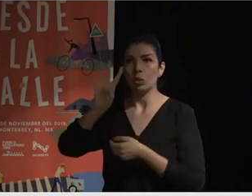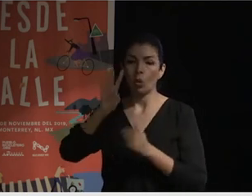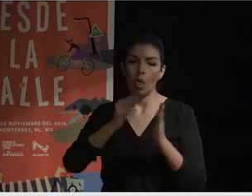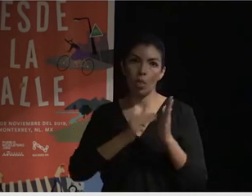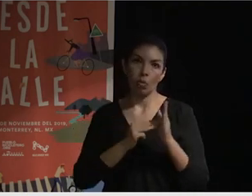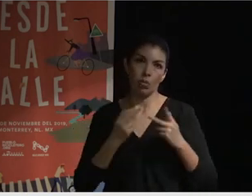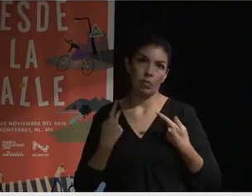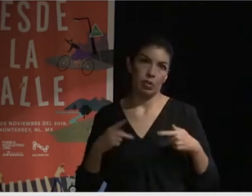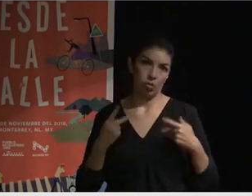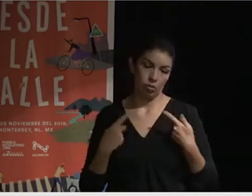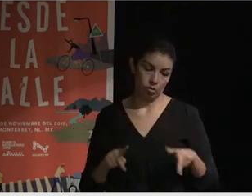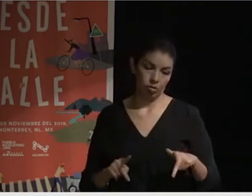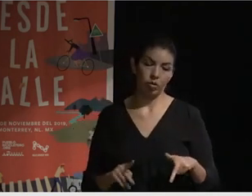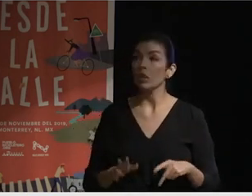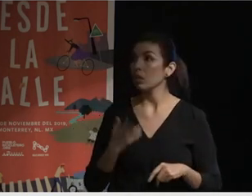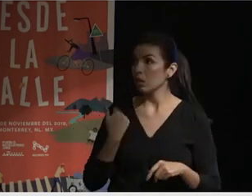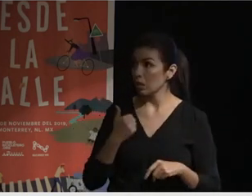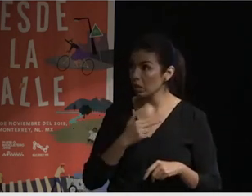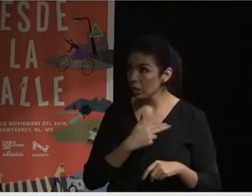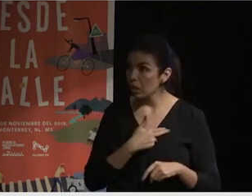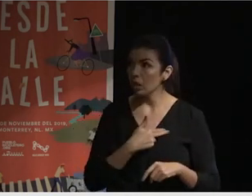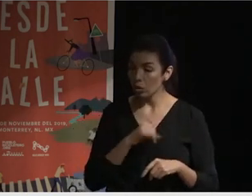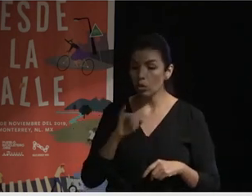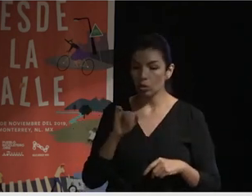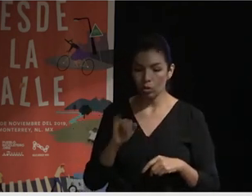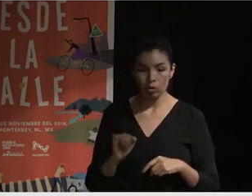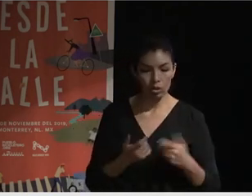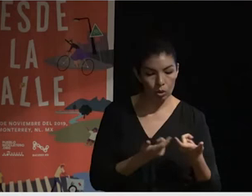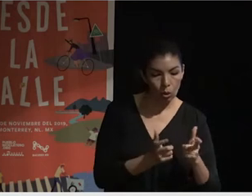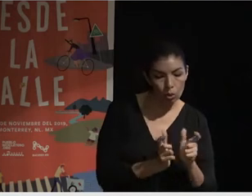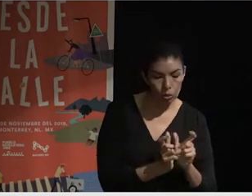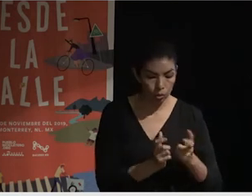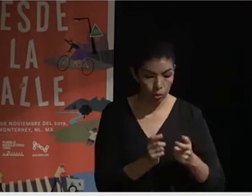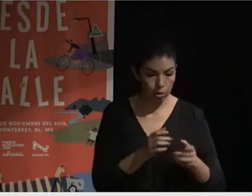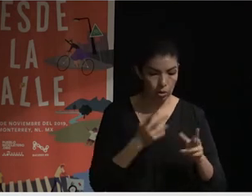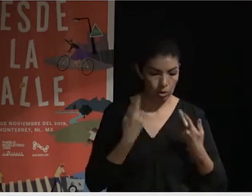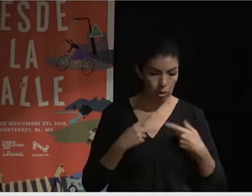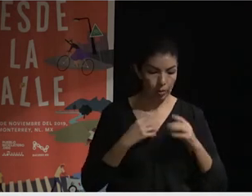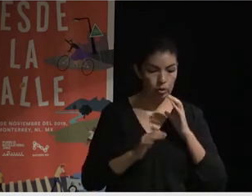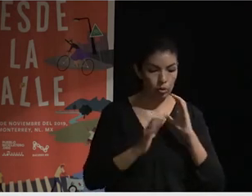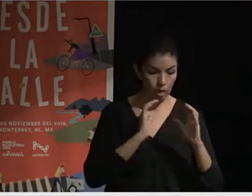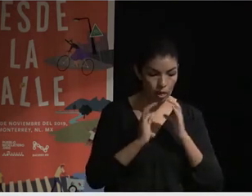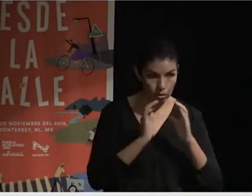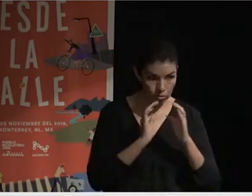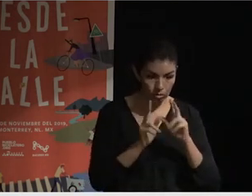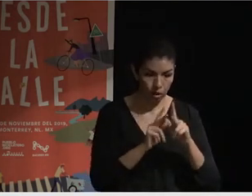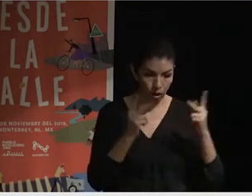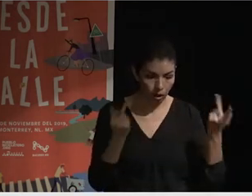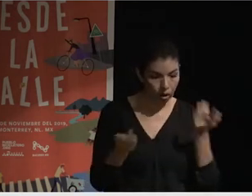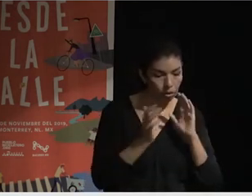hemos documentado y hemos visto con toda una red de periodistas que pueden encontrar fácilmente, que se están dando muchísimos desalojos